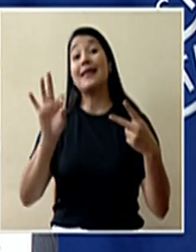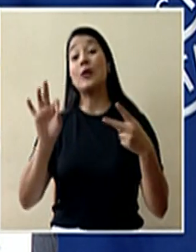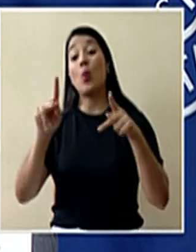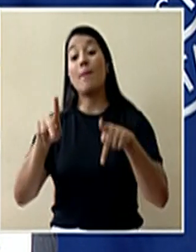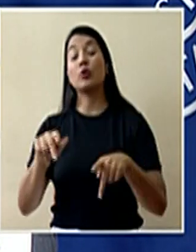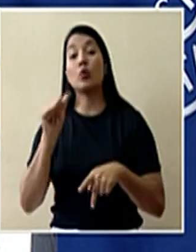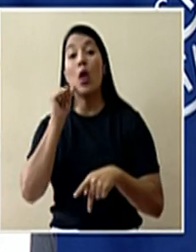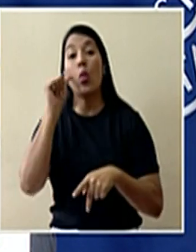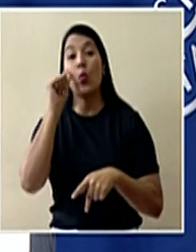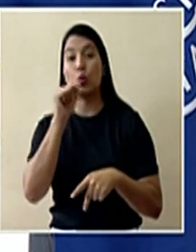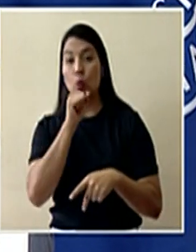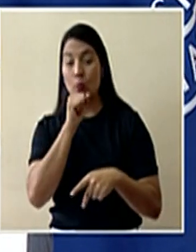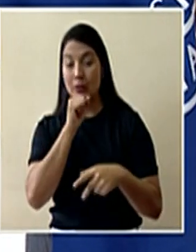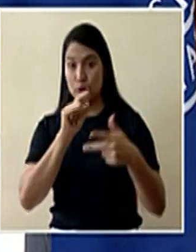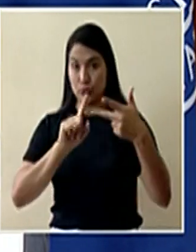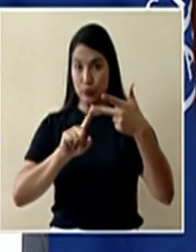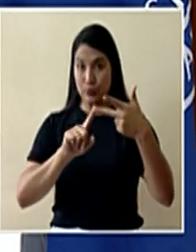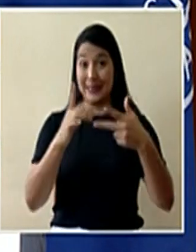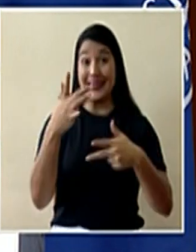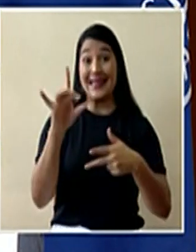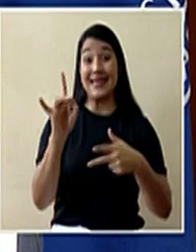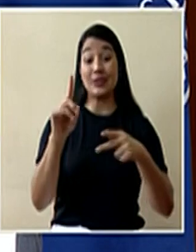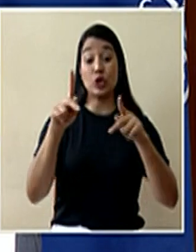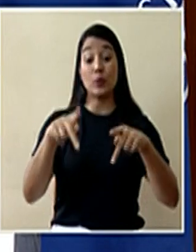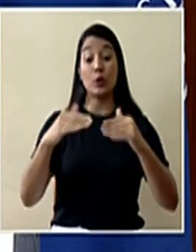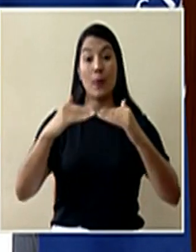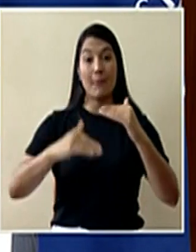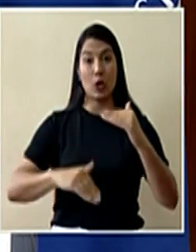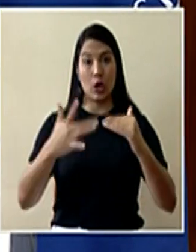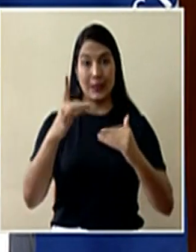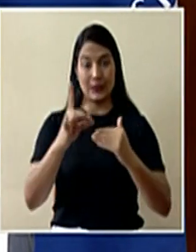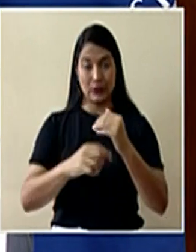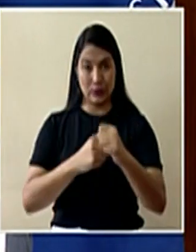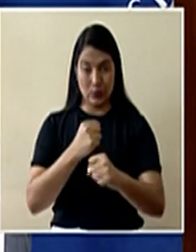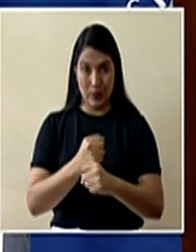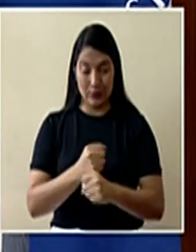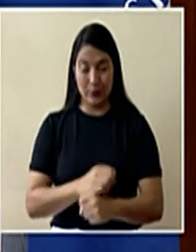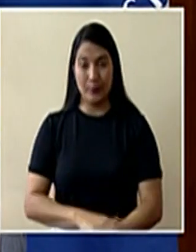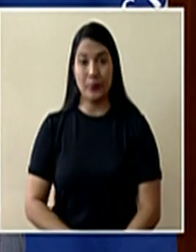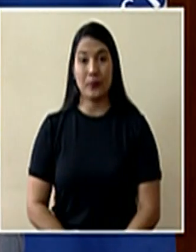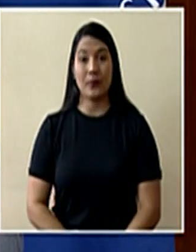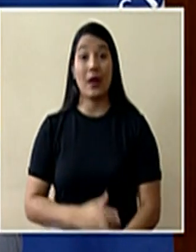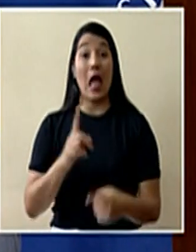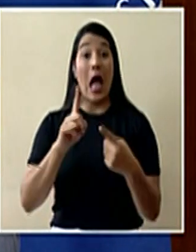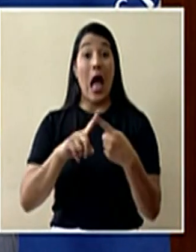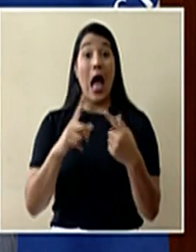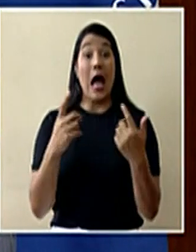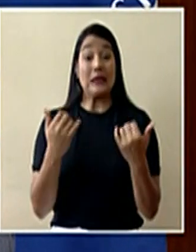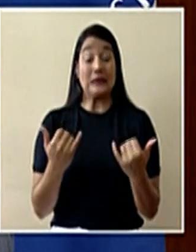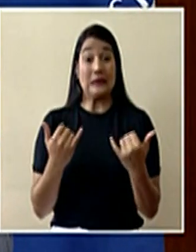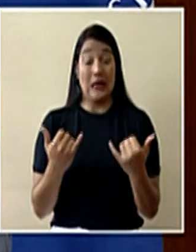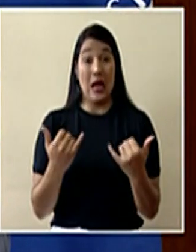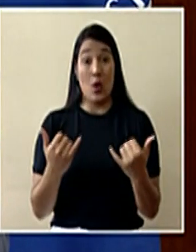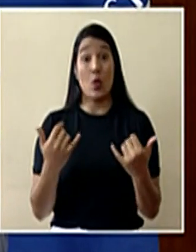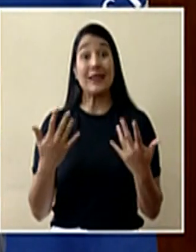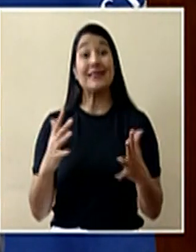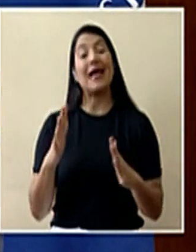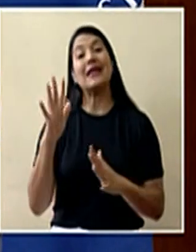mayores y 18 menores de edad. A este momento se han descartado